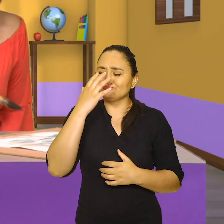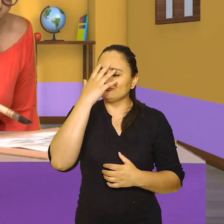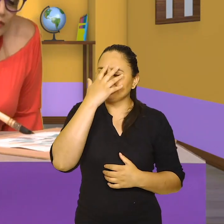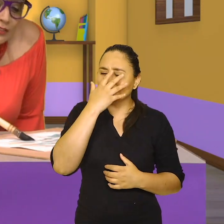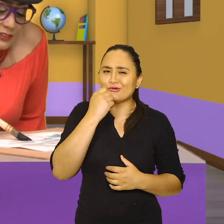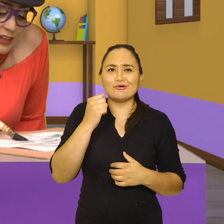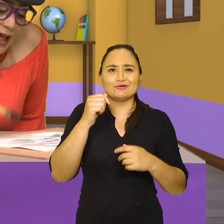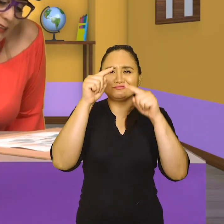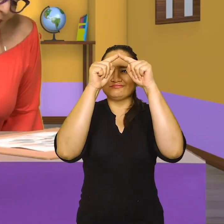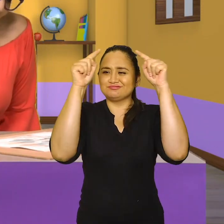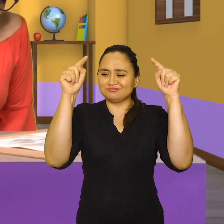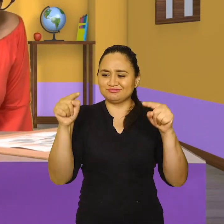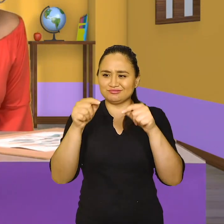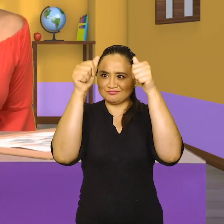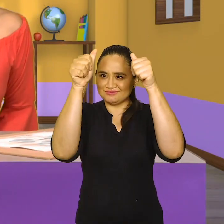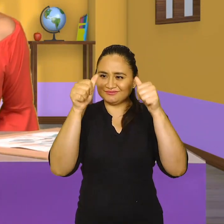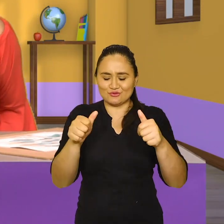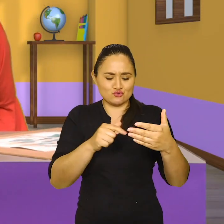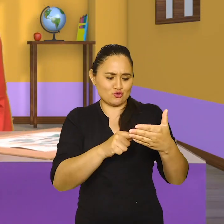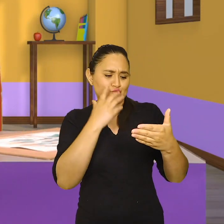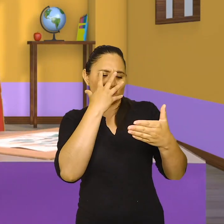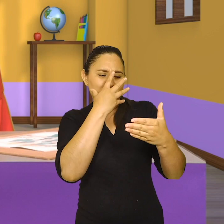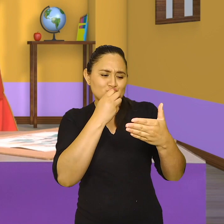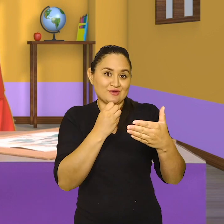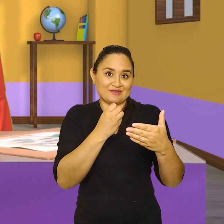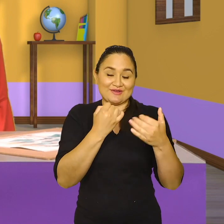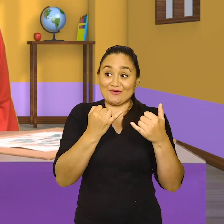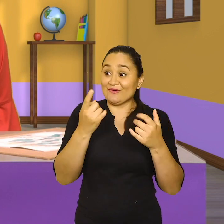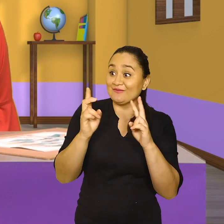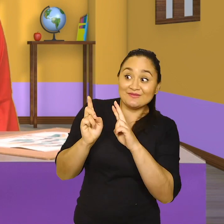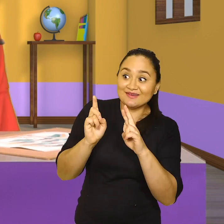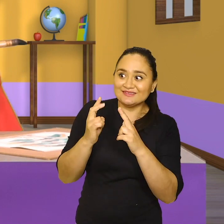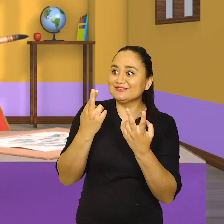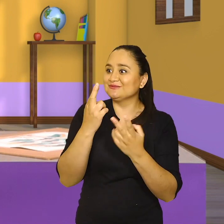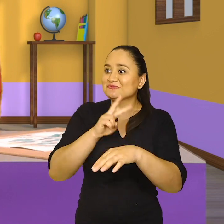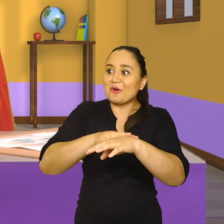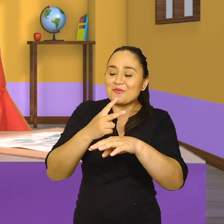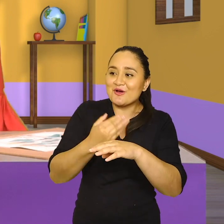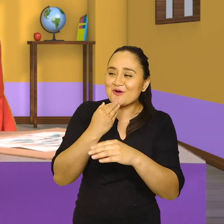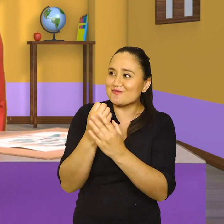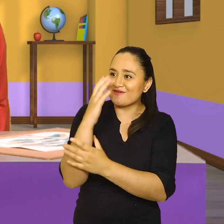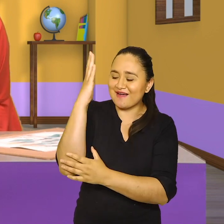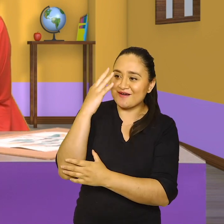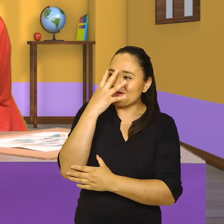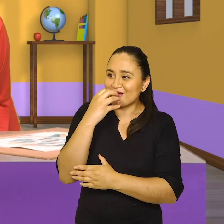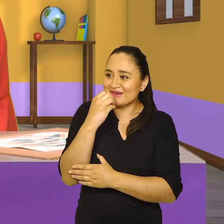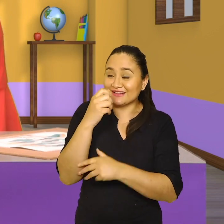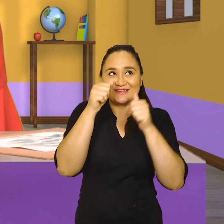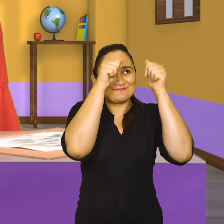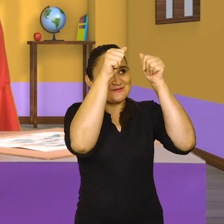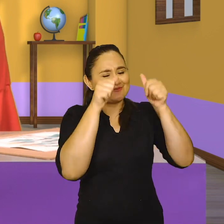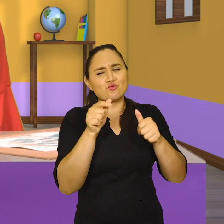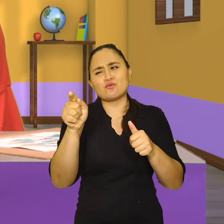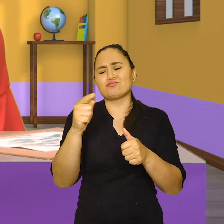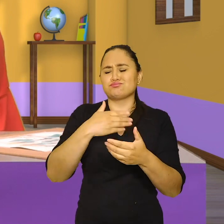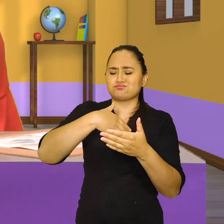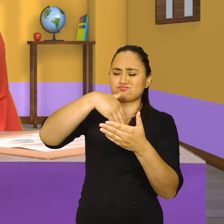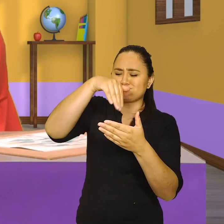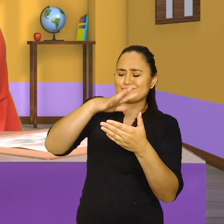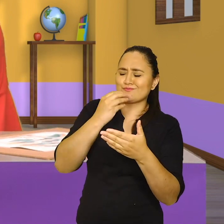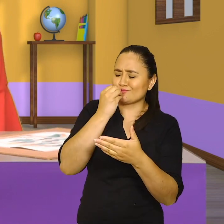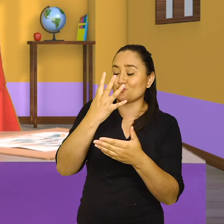Está quedando tan lindo. Ya quiero ver el árbol de mi sobrina para ponerlo en un lugar especial. ¡Ay, ella